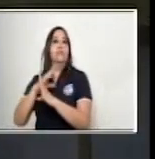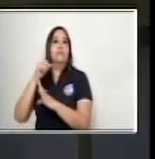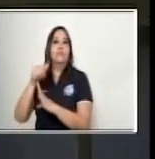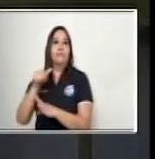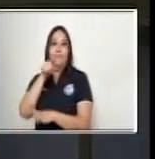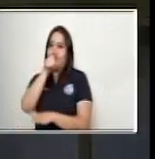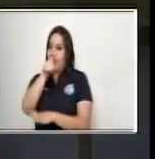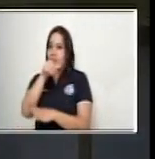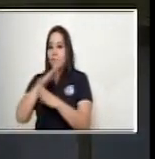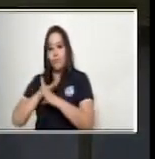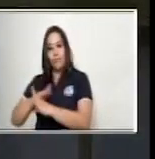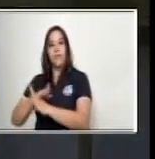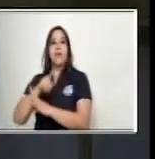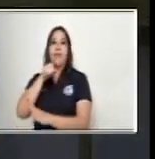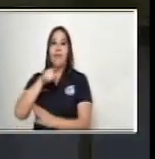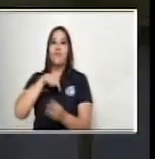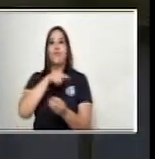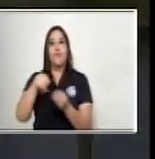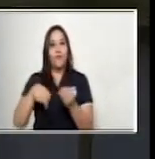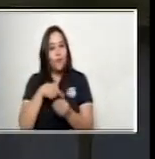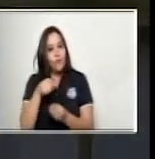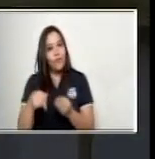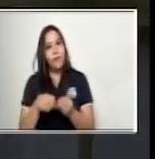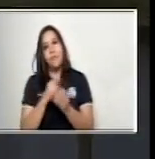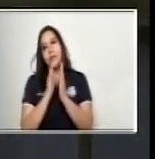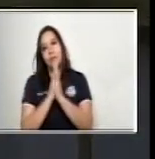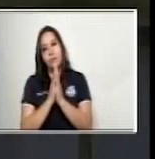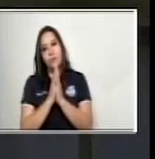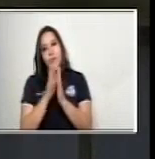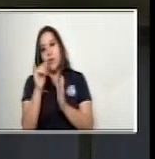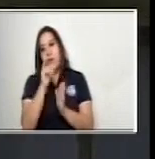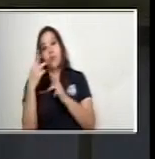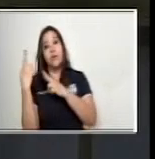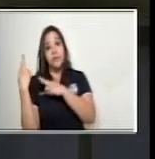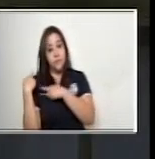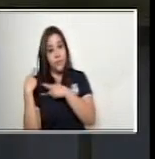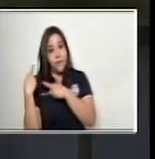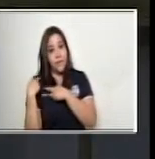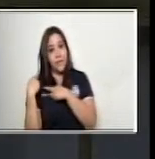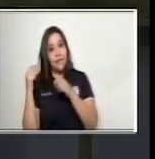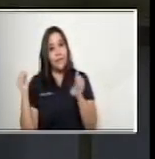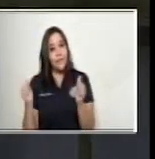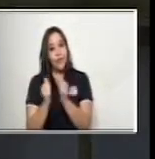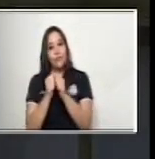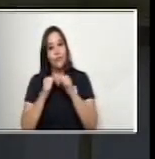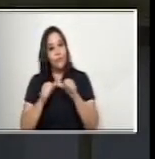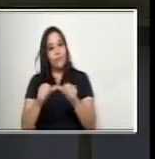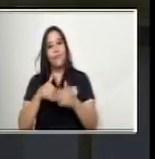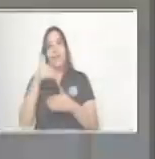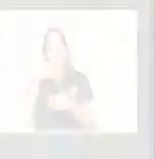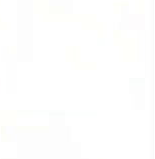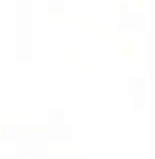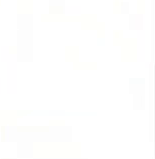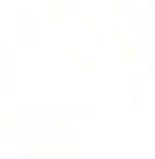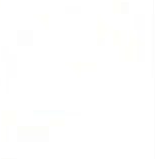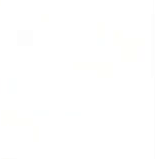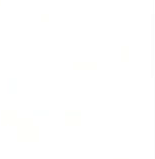proteger a sus familias y a sus seres queridos con responsabilidad, que juntos saldremos adelante.